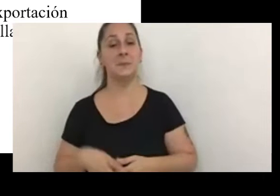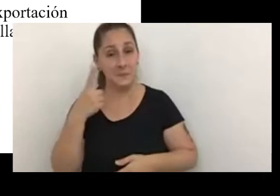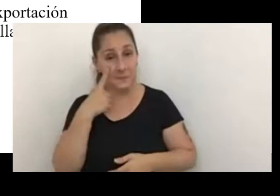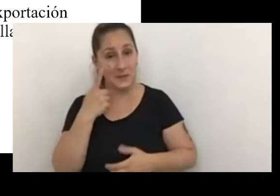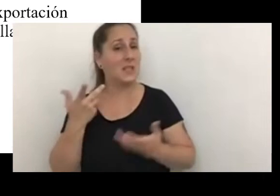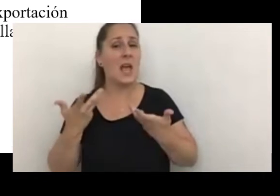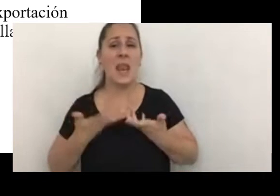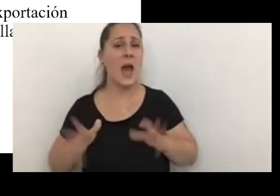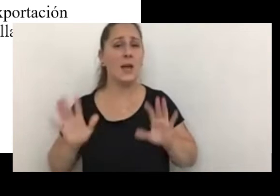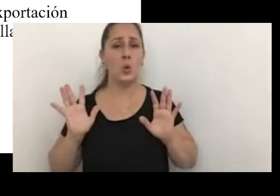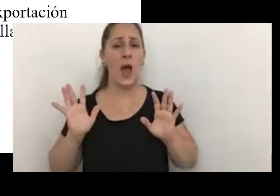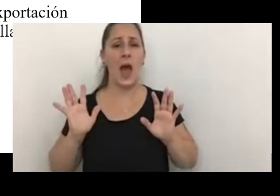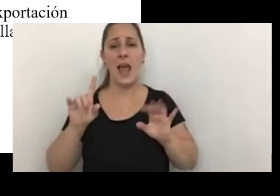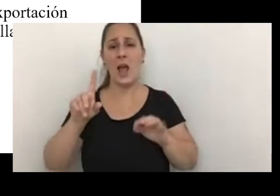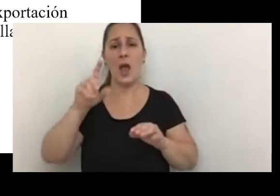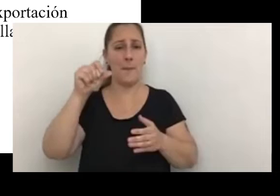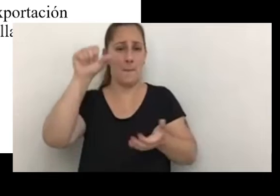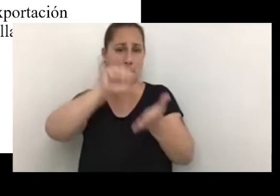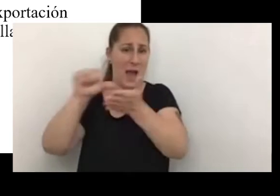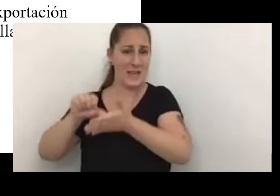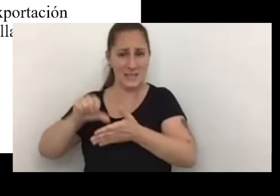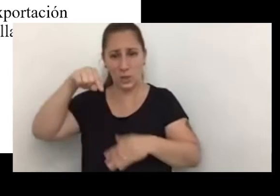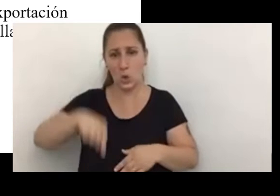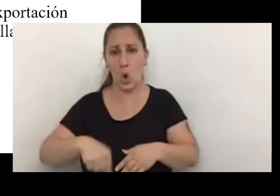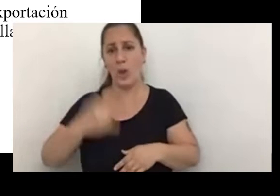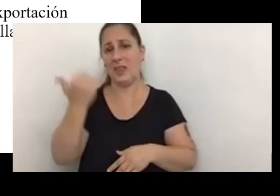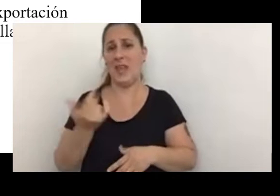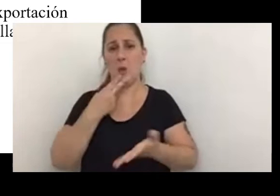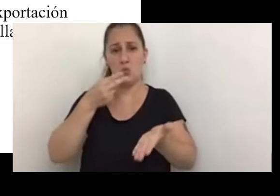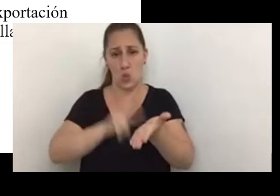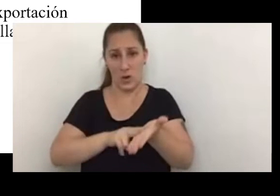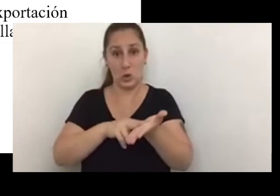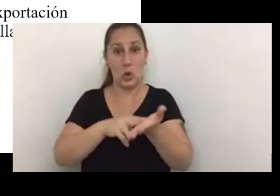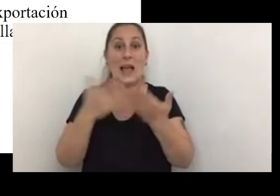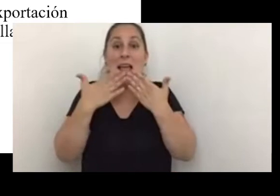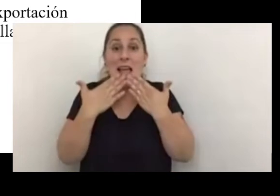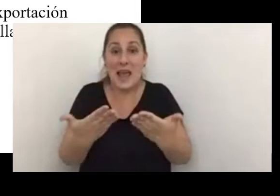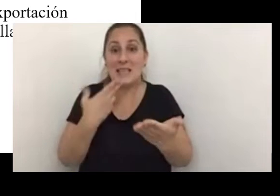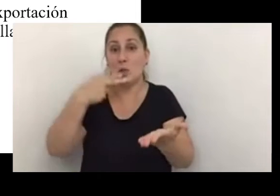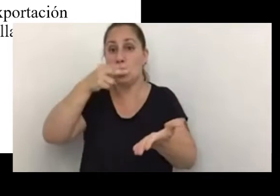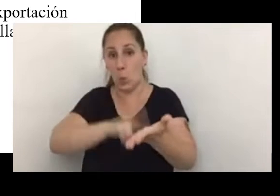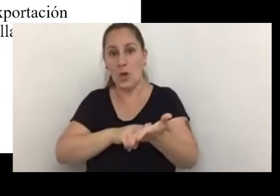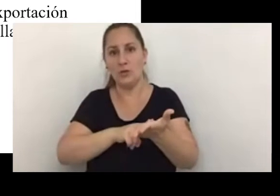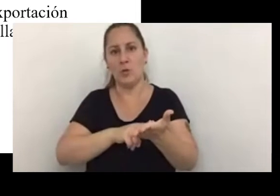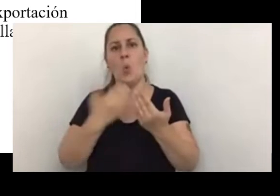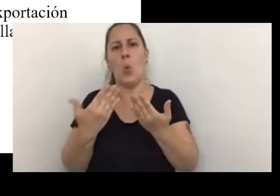que todos los estados hoy tengan impuestos, es uno de los medios por lo que se consigue hoy recaudar fondos para